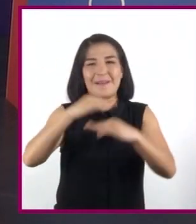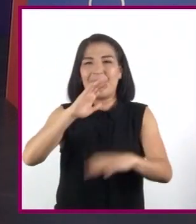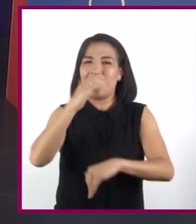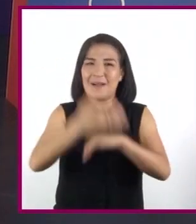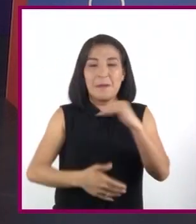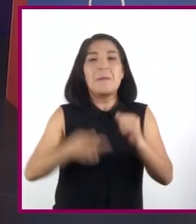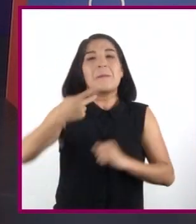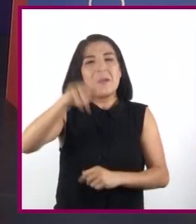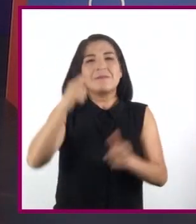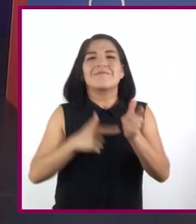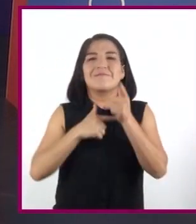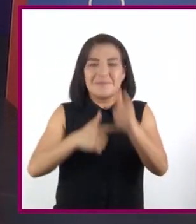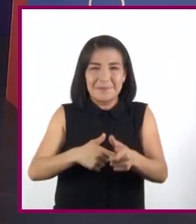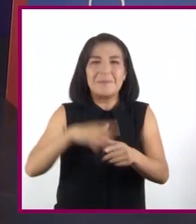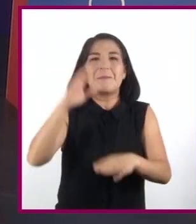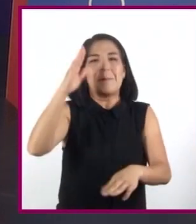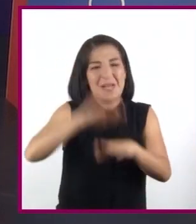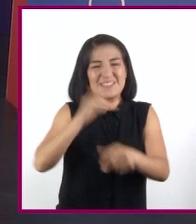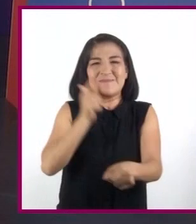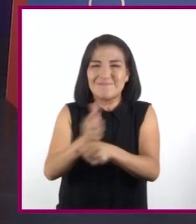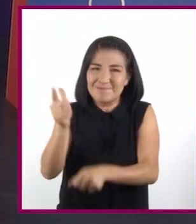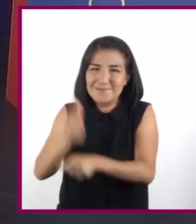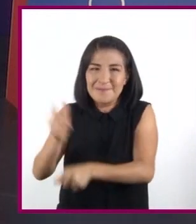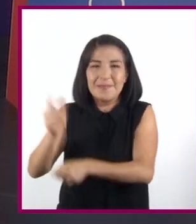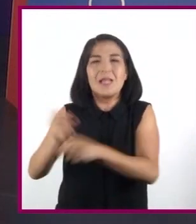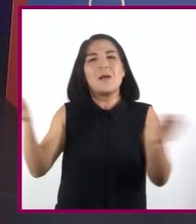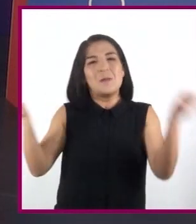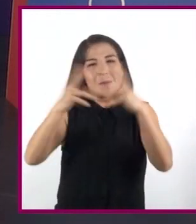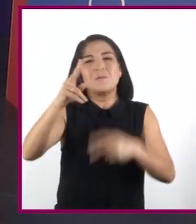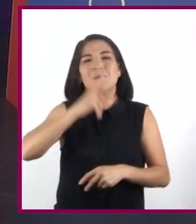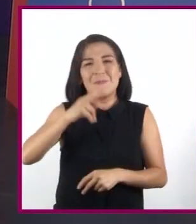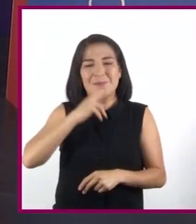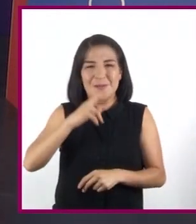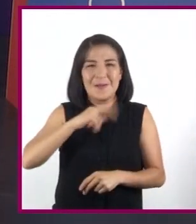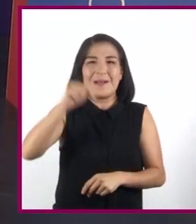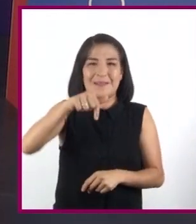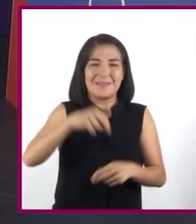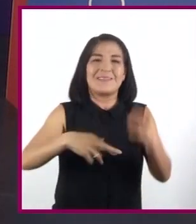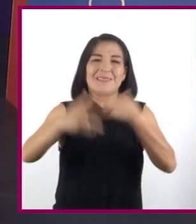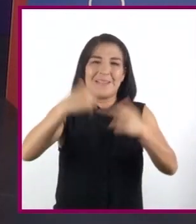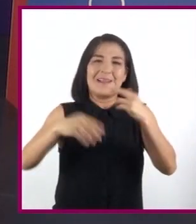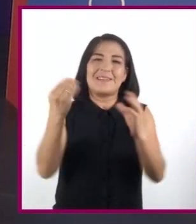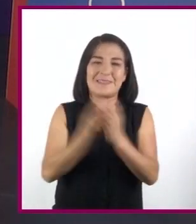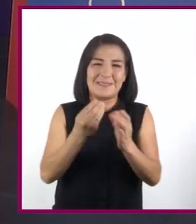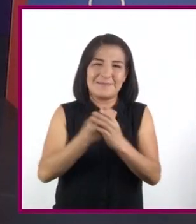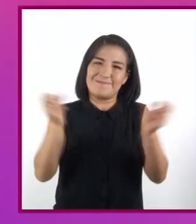pero aún nos queda mucho por descubrir, así que nos vemos pronto aquí en Regreso a Clases. ¡Hasta pronto!